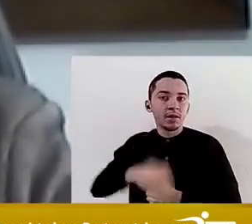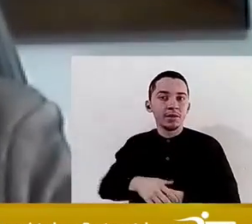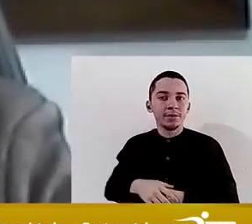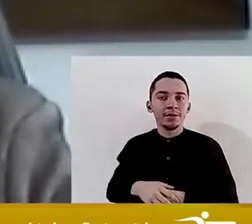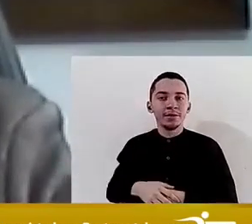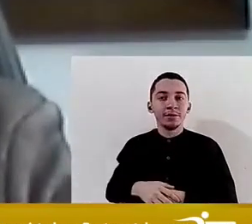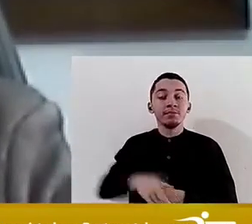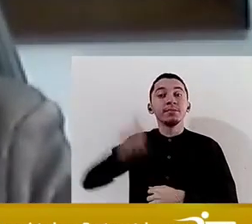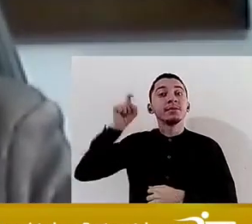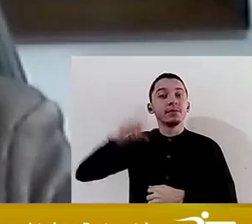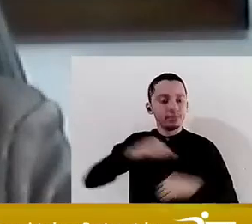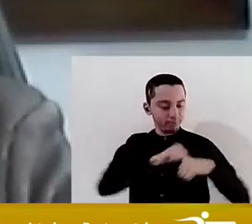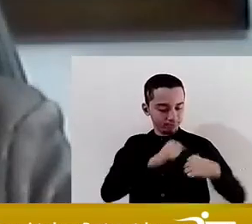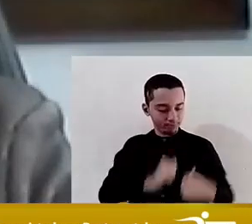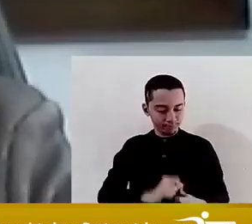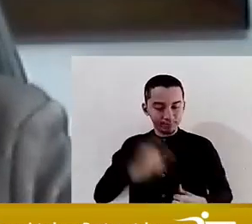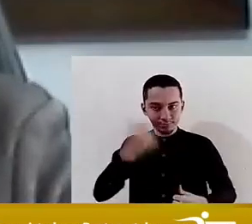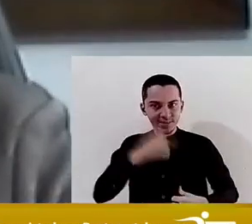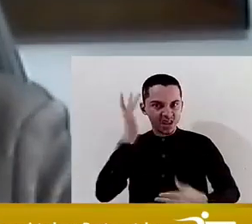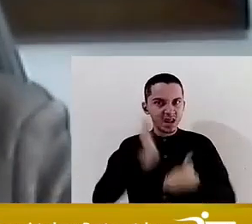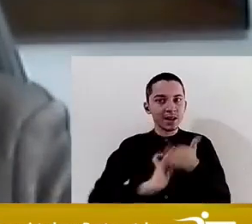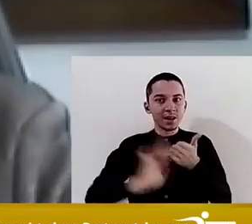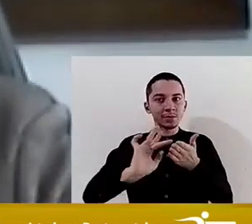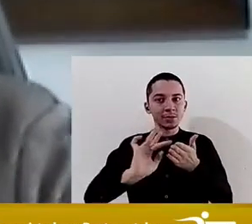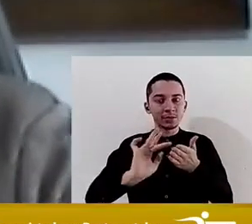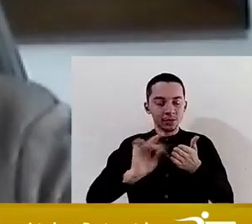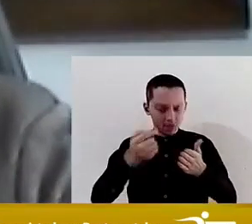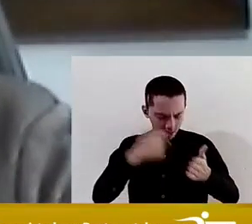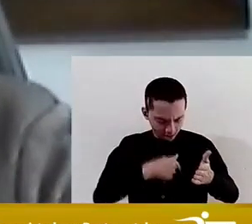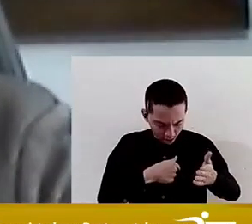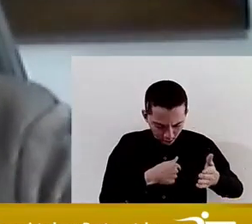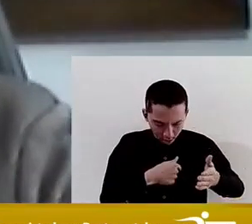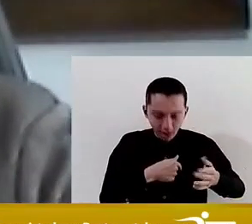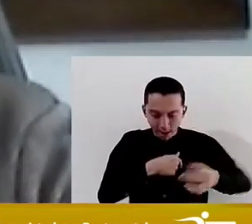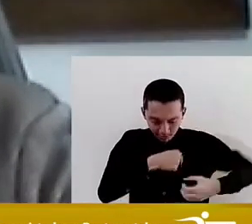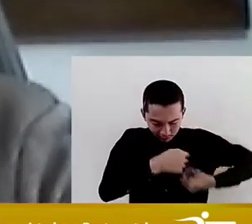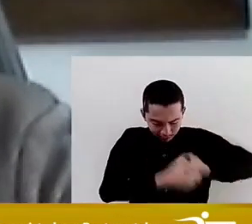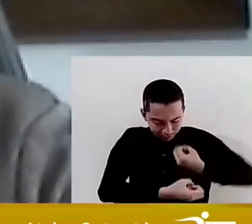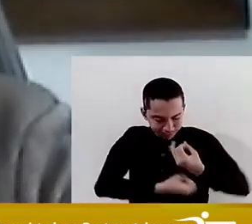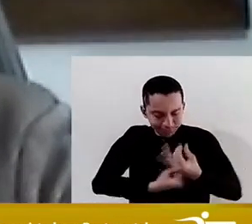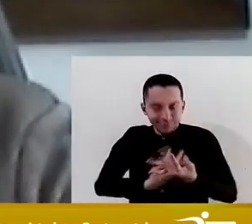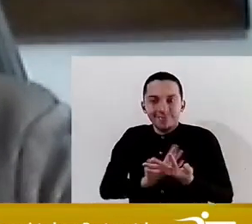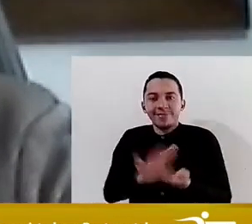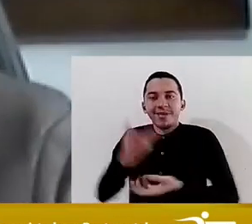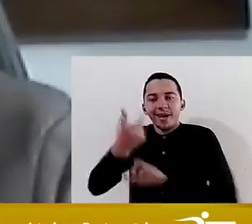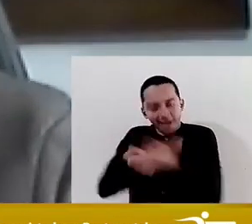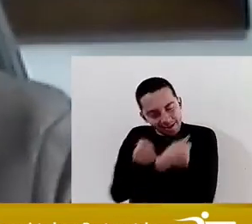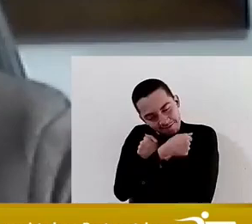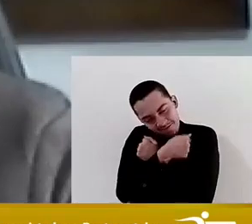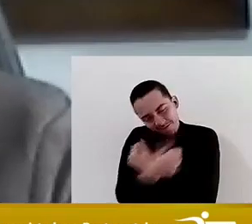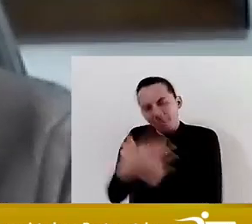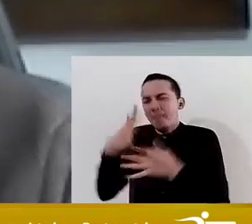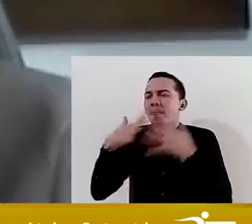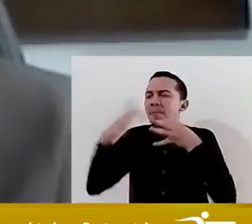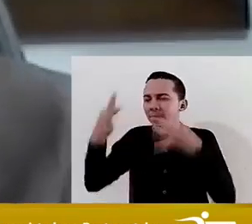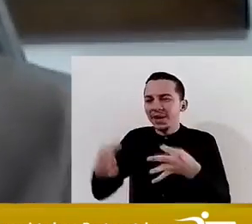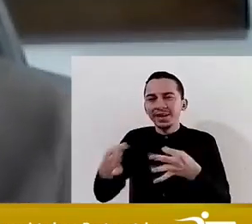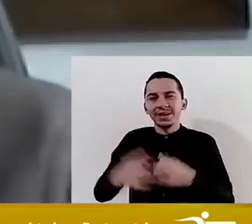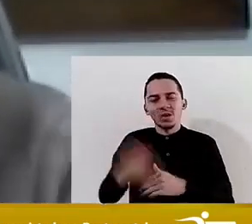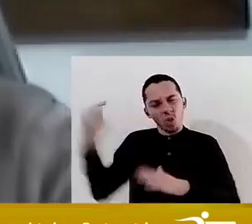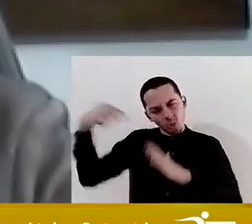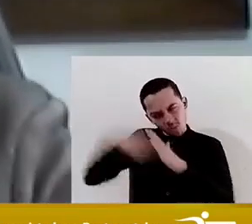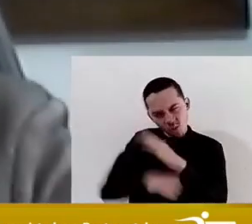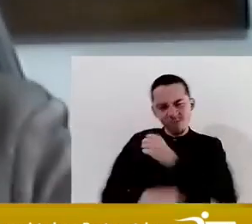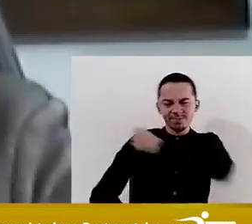puro y nazca ahí un amor verdadero, un amor profundo,